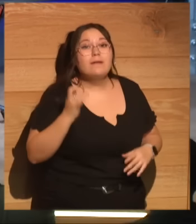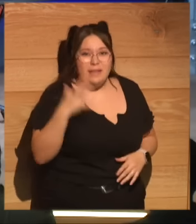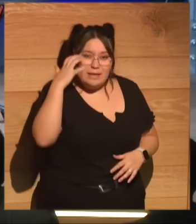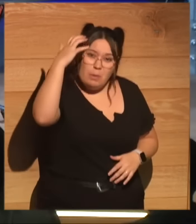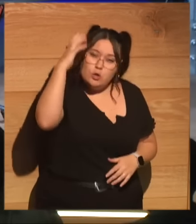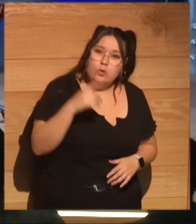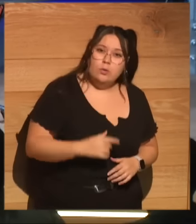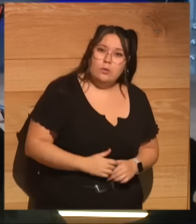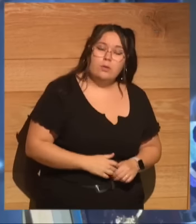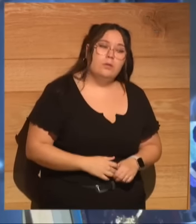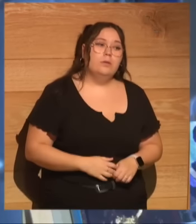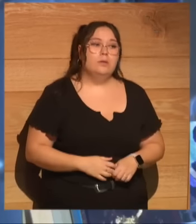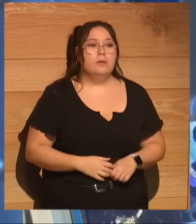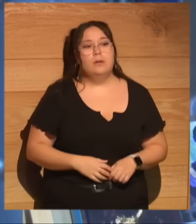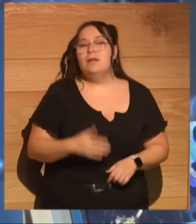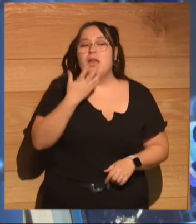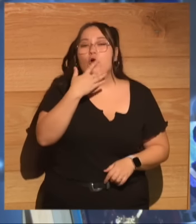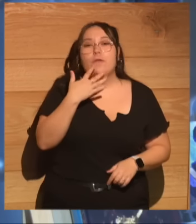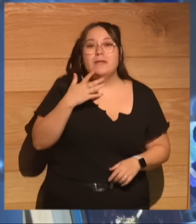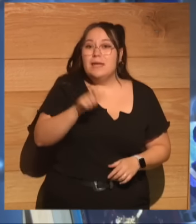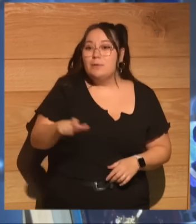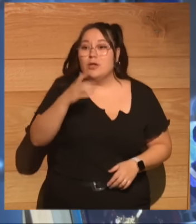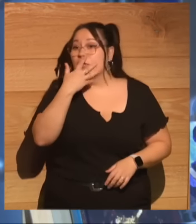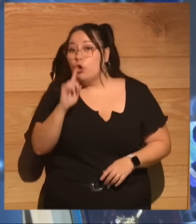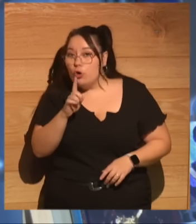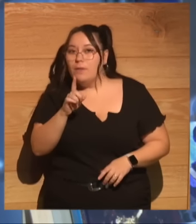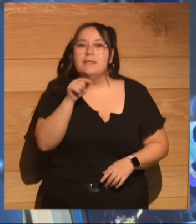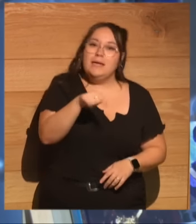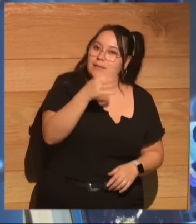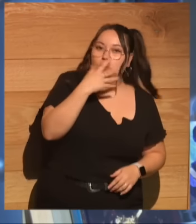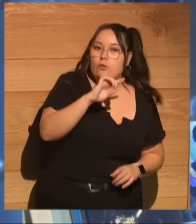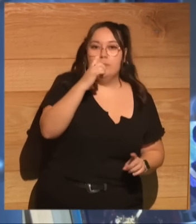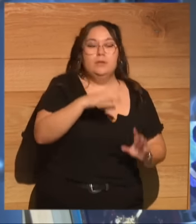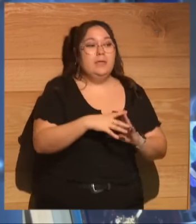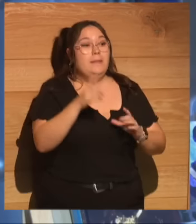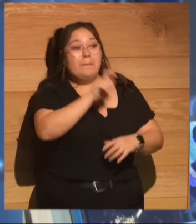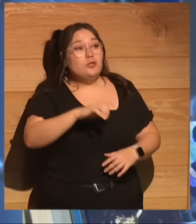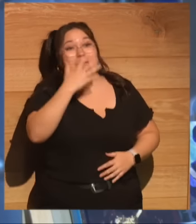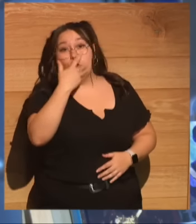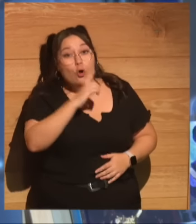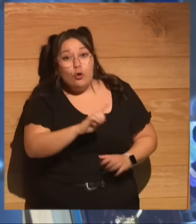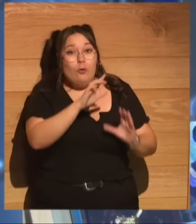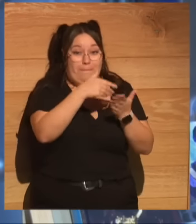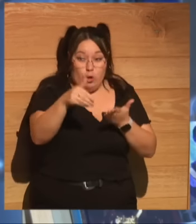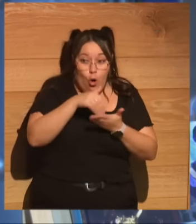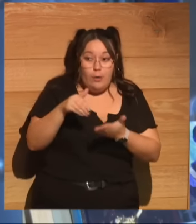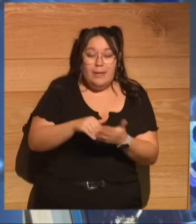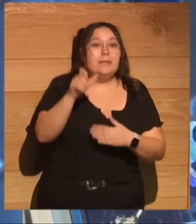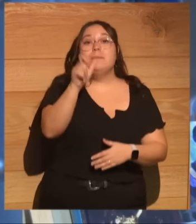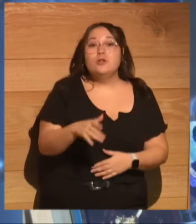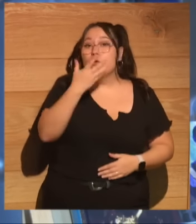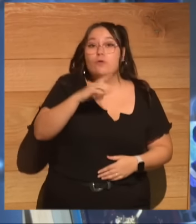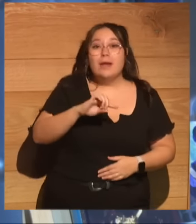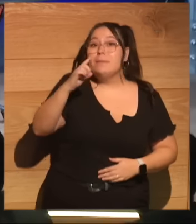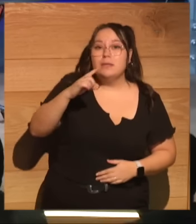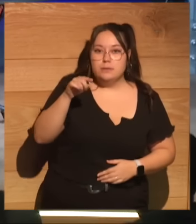Sí, no. De los que más conoces, de quienes no conoces. De quienes no, de quien no conozco, que son millones, de esos millones, a la persona que más conozco